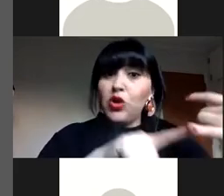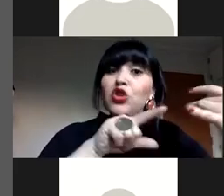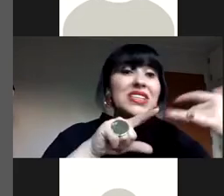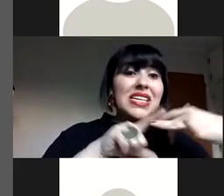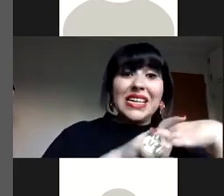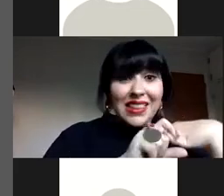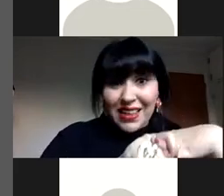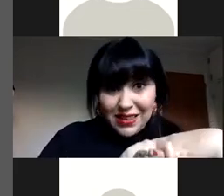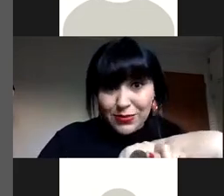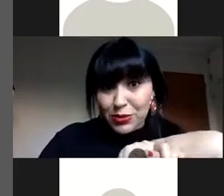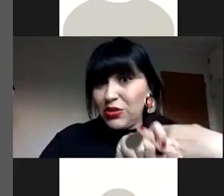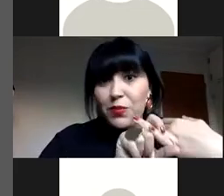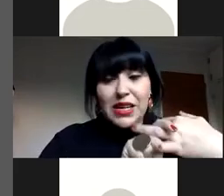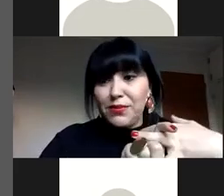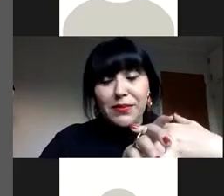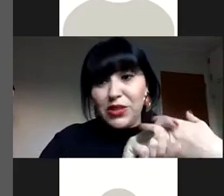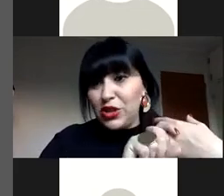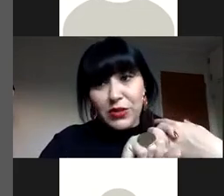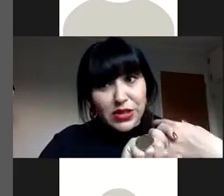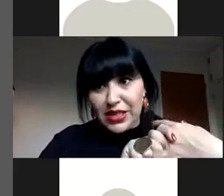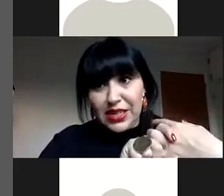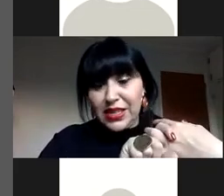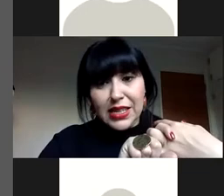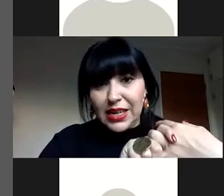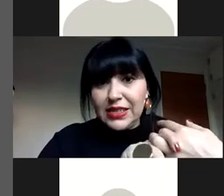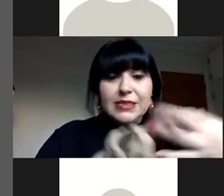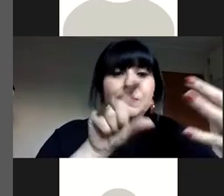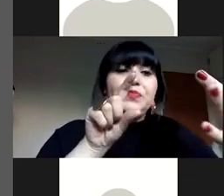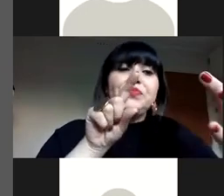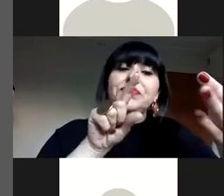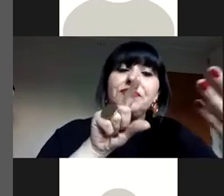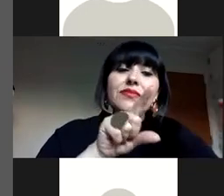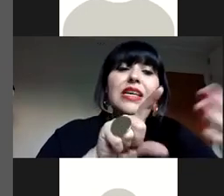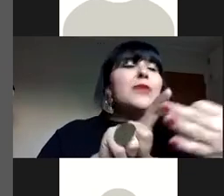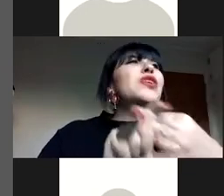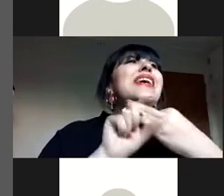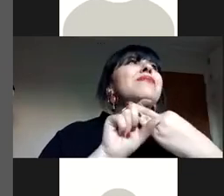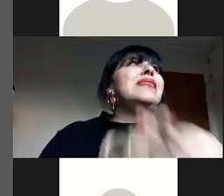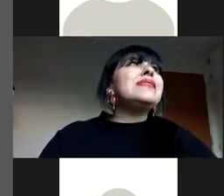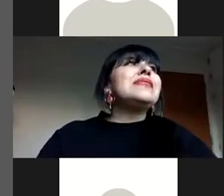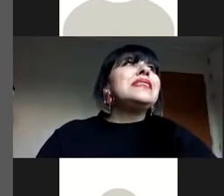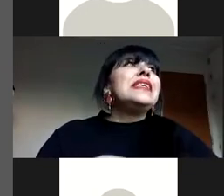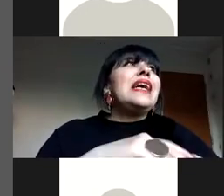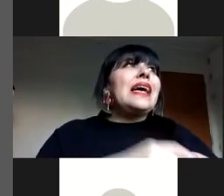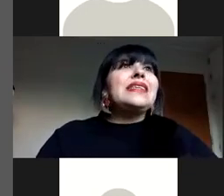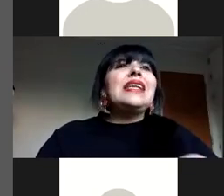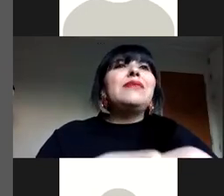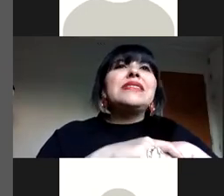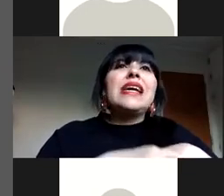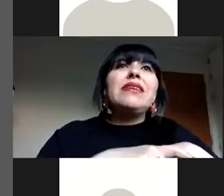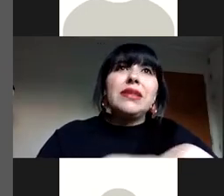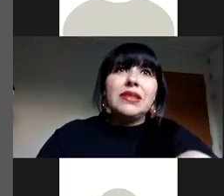socioeconómico, no distingue edad, porque no es para mayores o menores de edad, y porque además hace